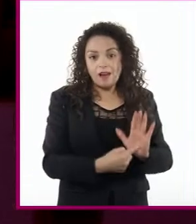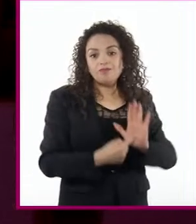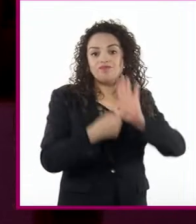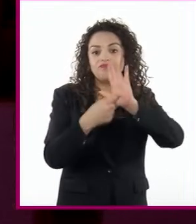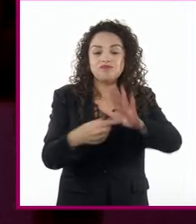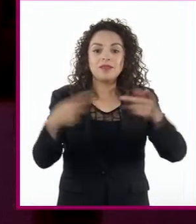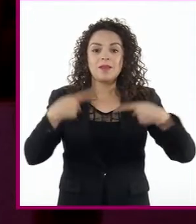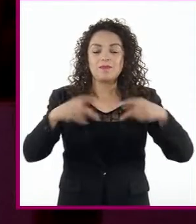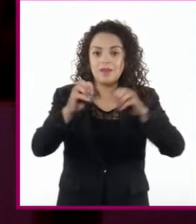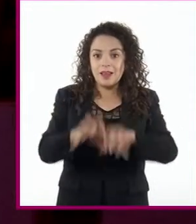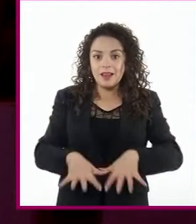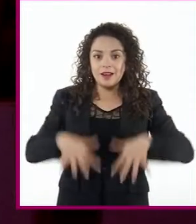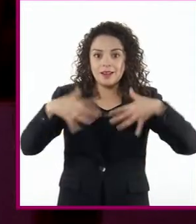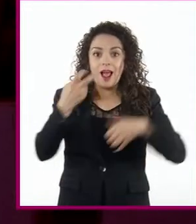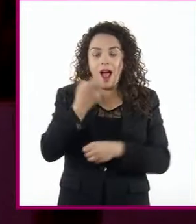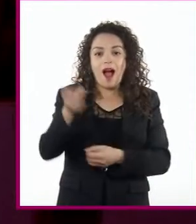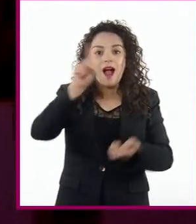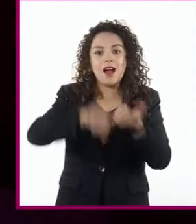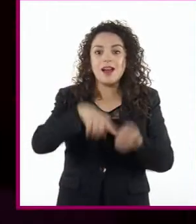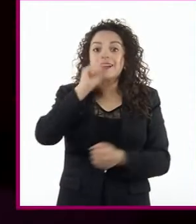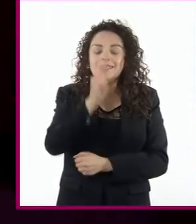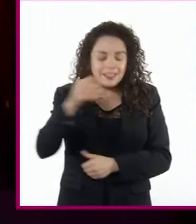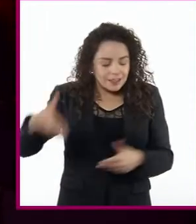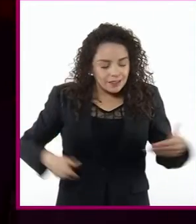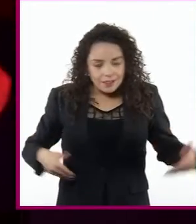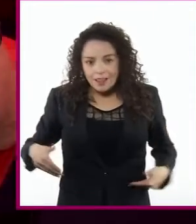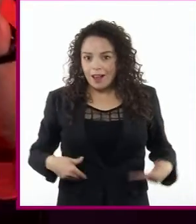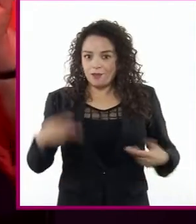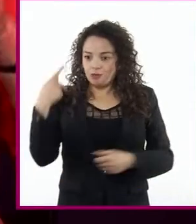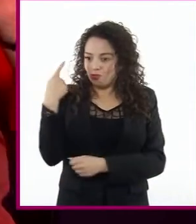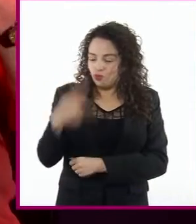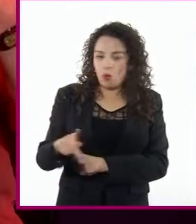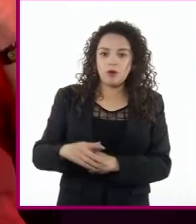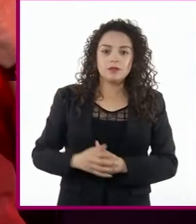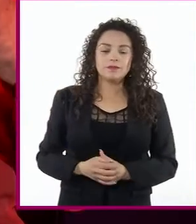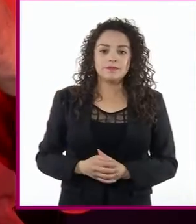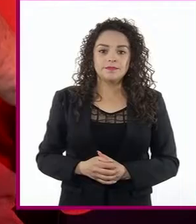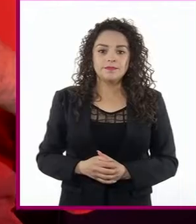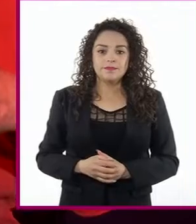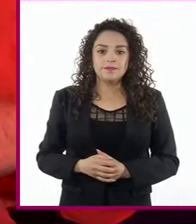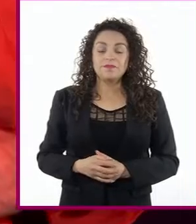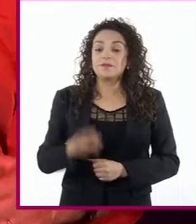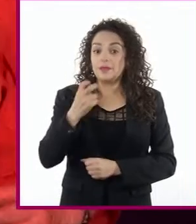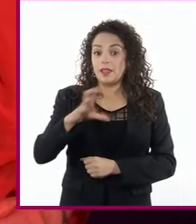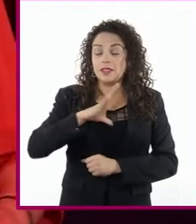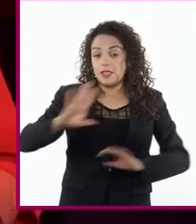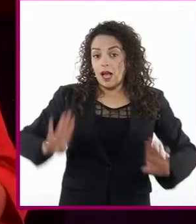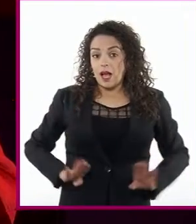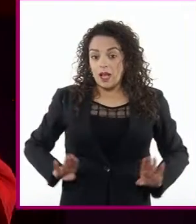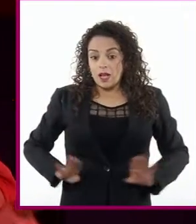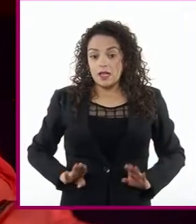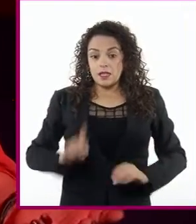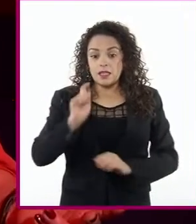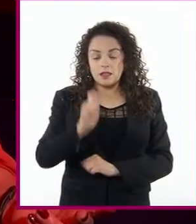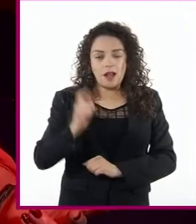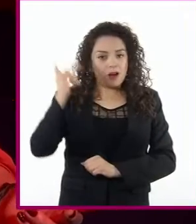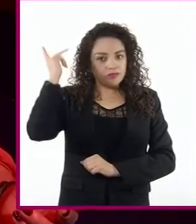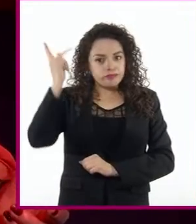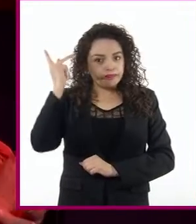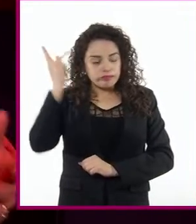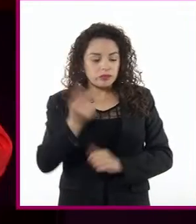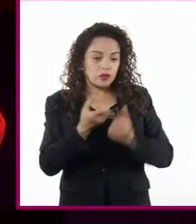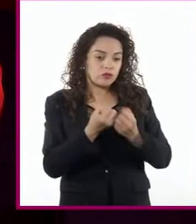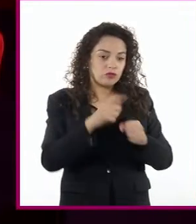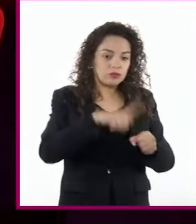la esencia de la obra. En ella influyen las características de los ambientes psicológicos